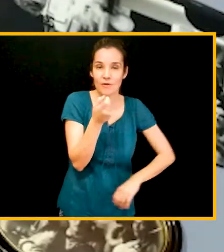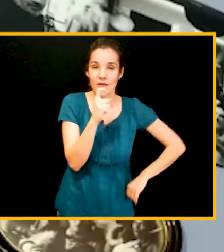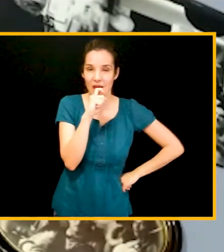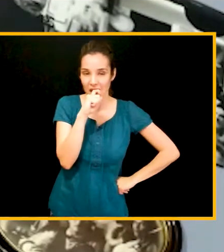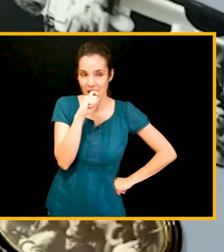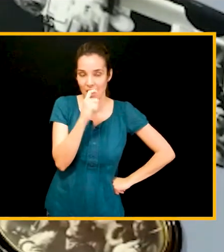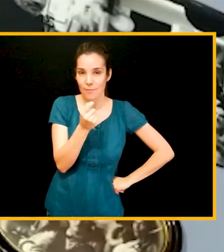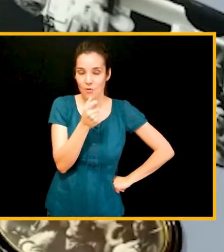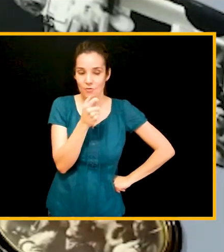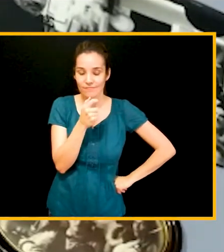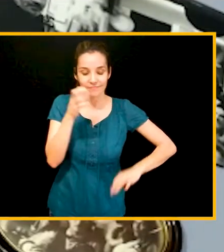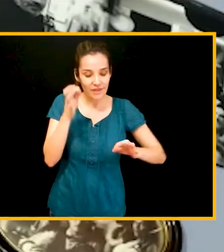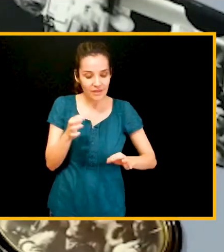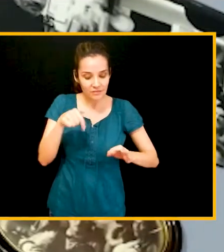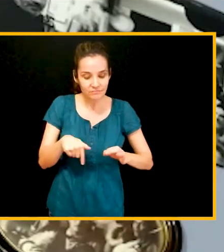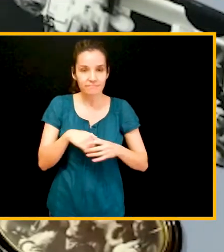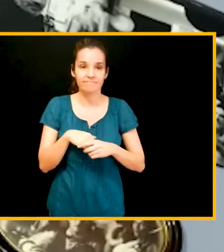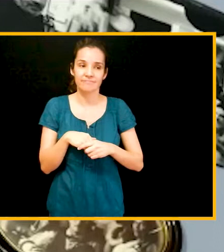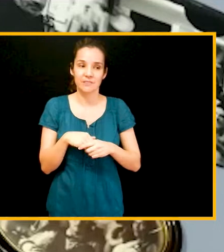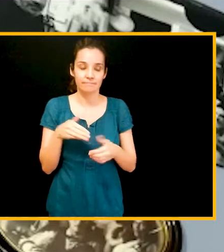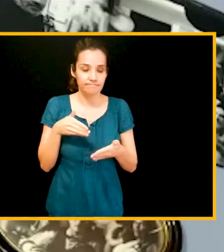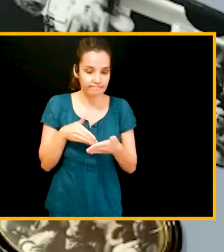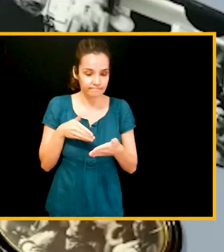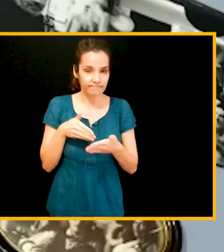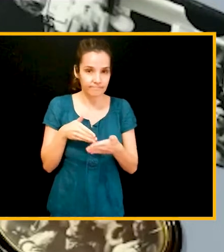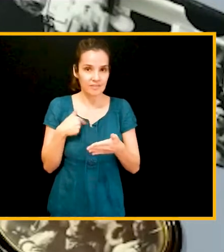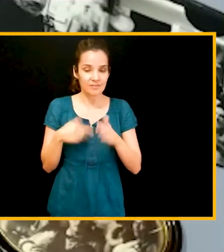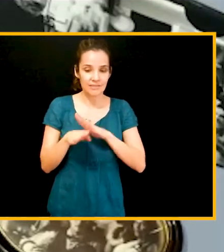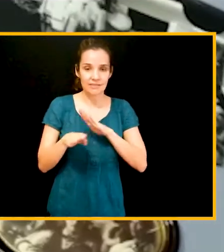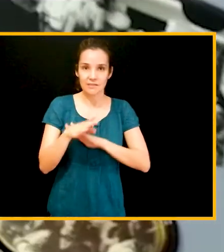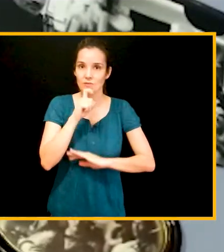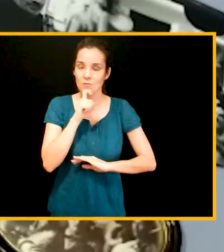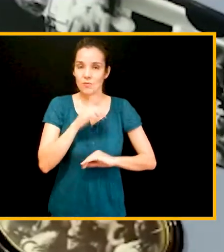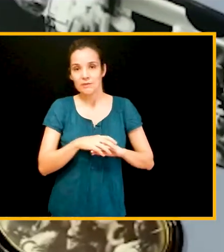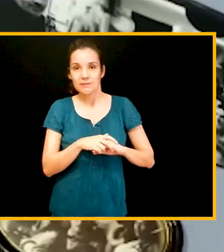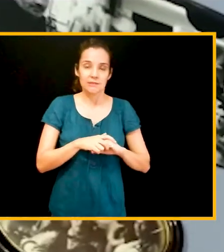un poco de envidia, aquí me quedé ahí un poco, que no sé cómo seguirlo.